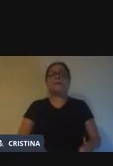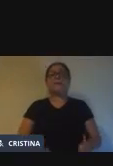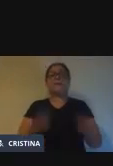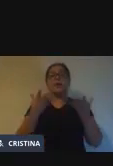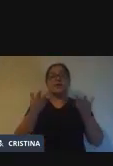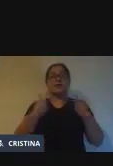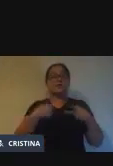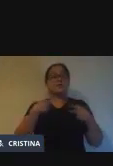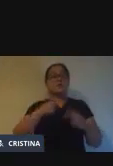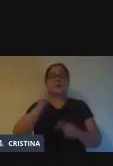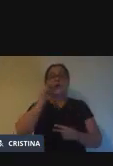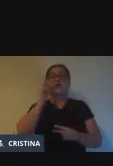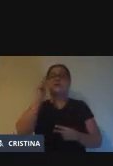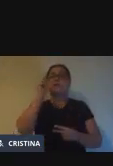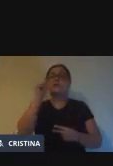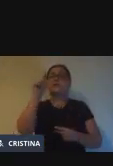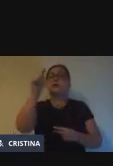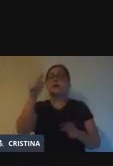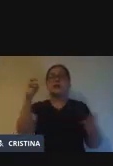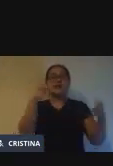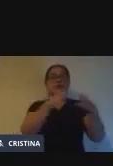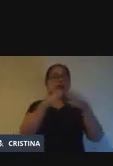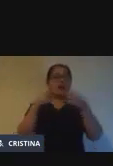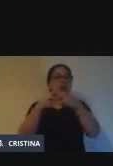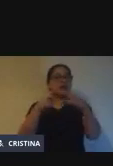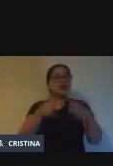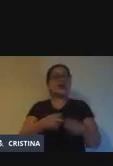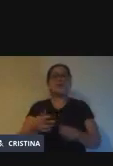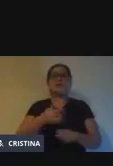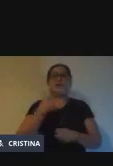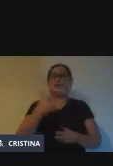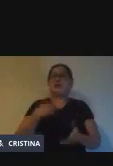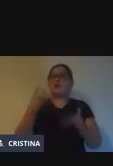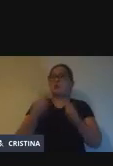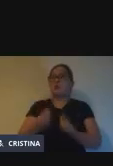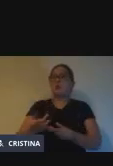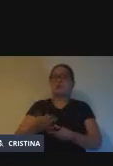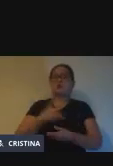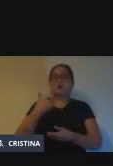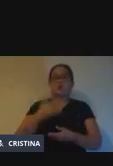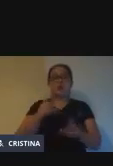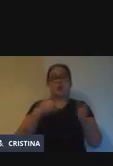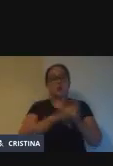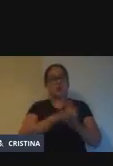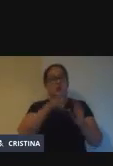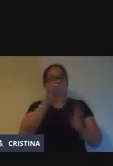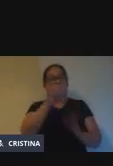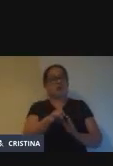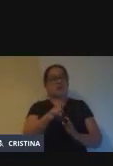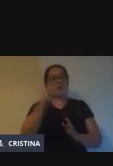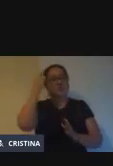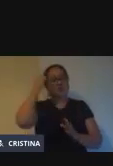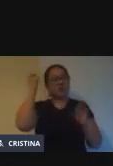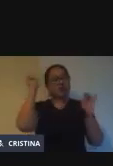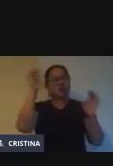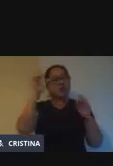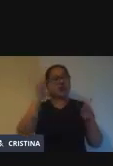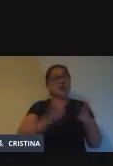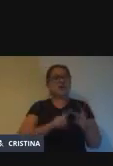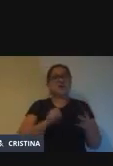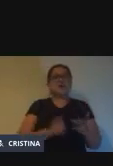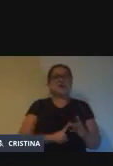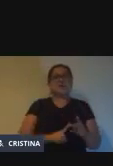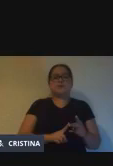la ansiedad les provoca muchas reacciones psicosomáticas como, insisto, dolores de cabeza,